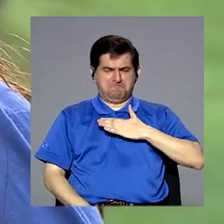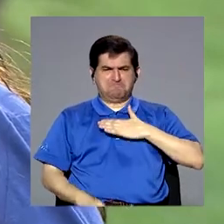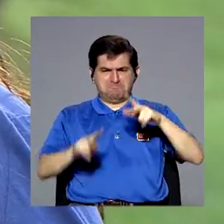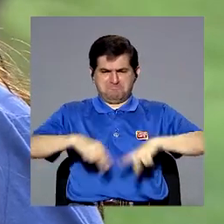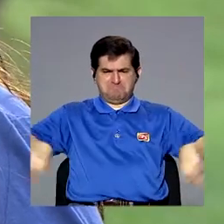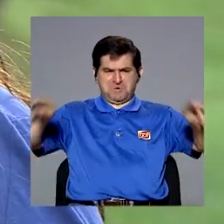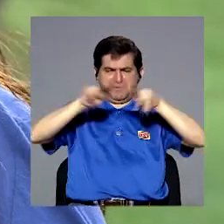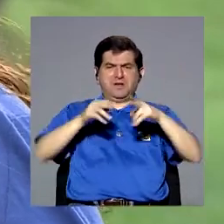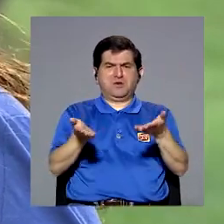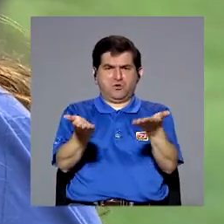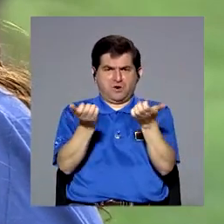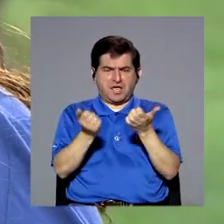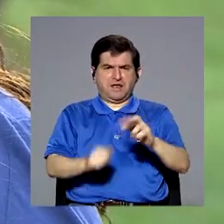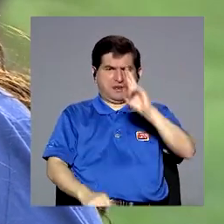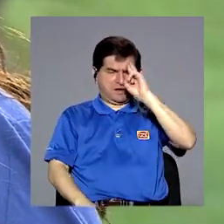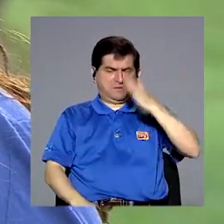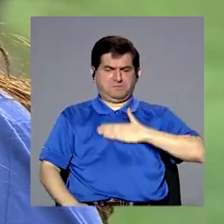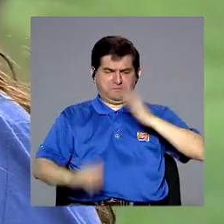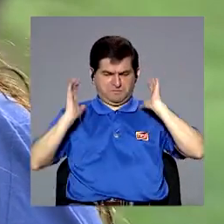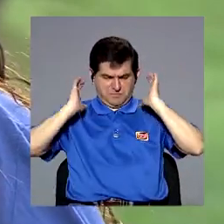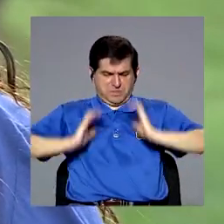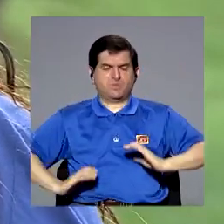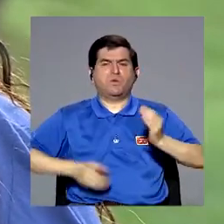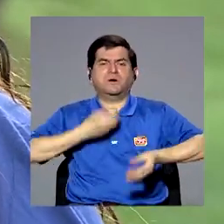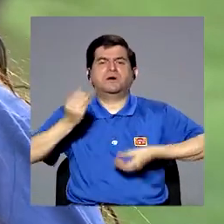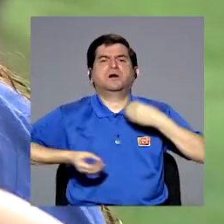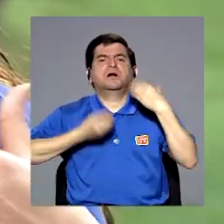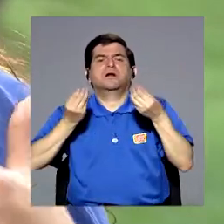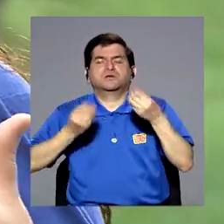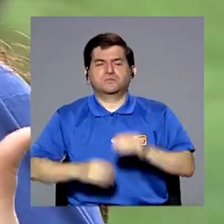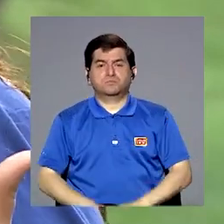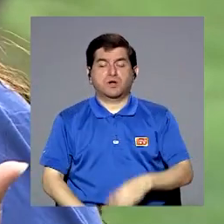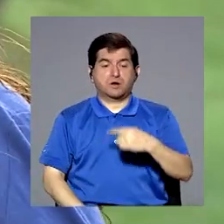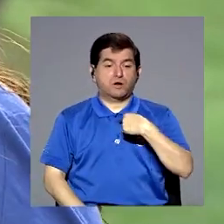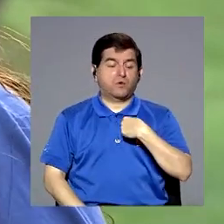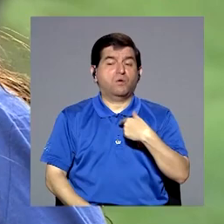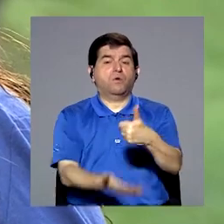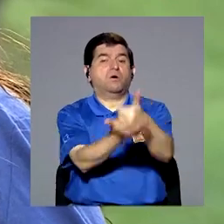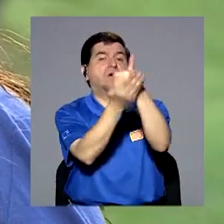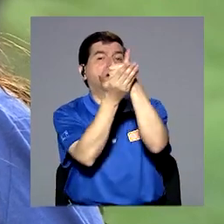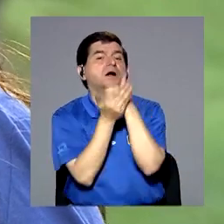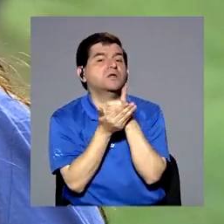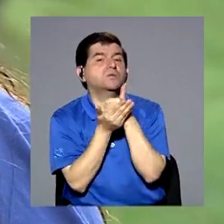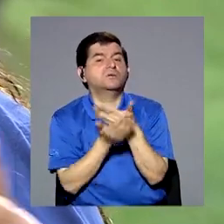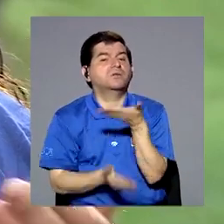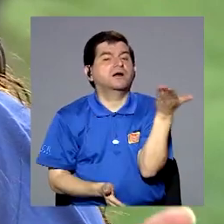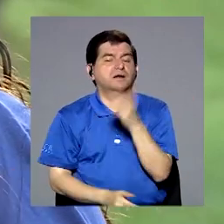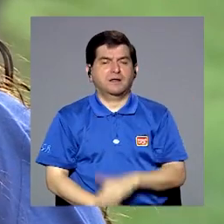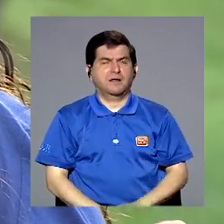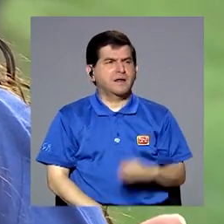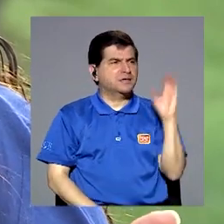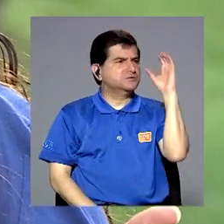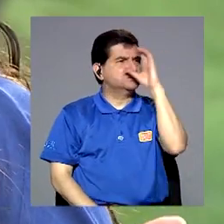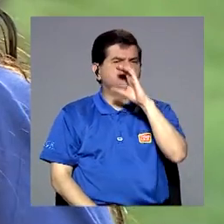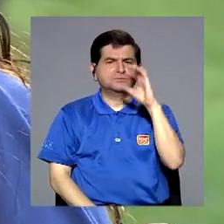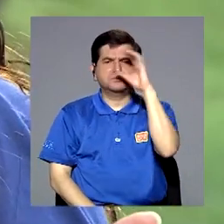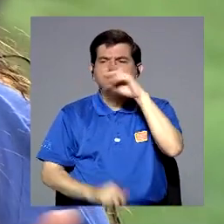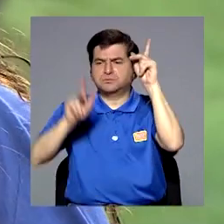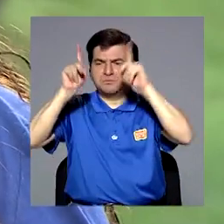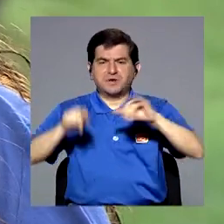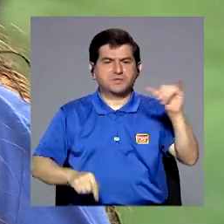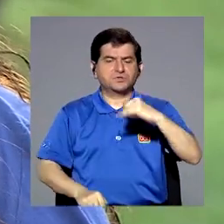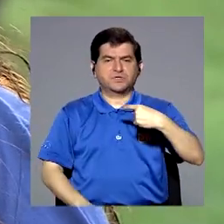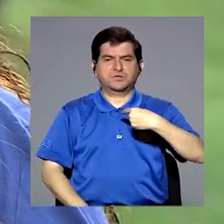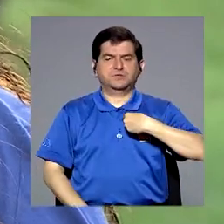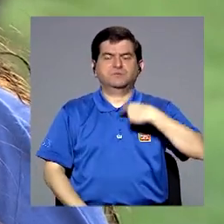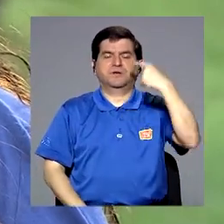y que quiero respetar mi cuerpo, por ejemplo, entonces lo que voy a hacer o lo que me podría ayudar a mí es buscar personas que